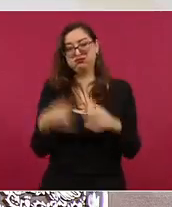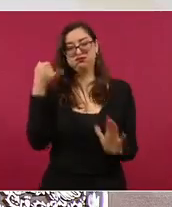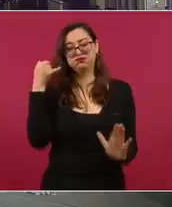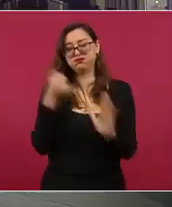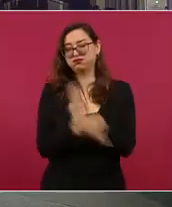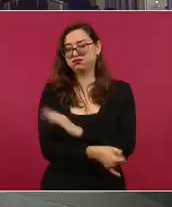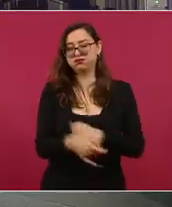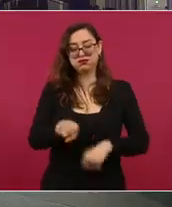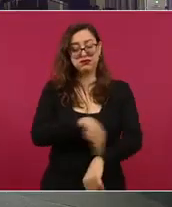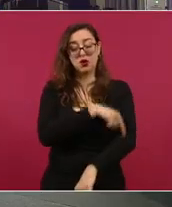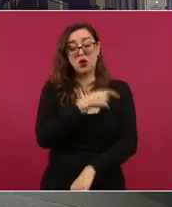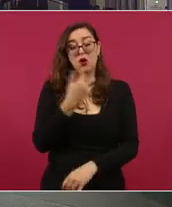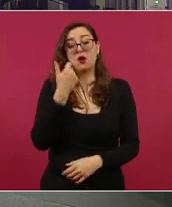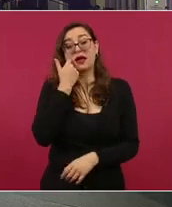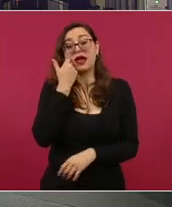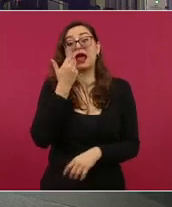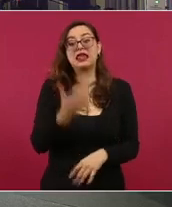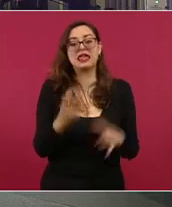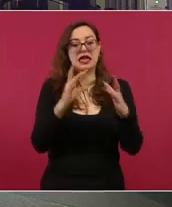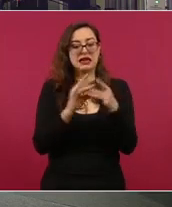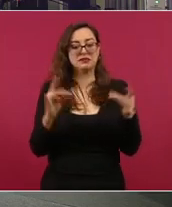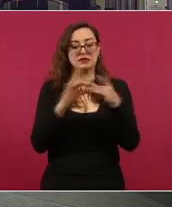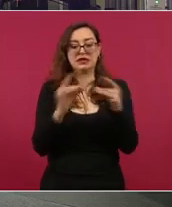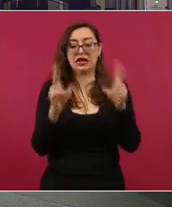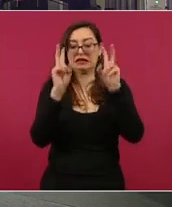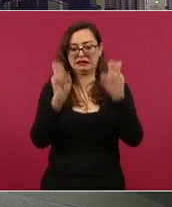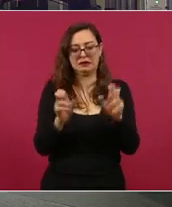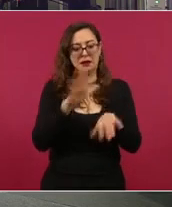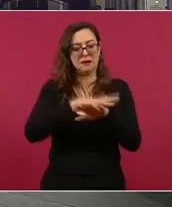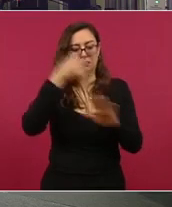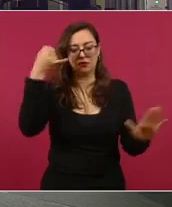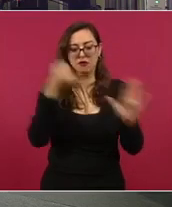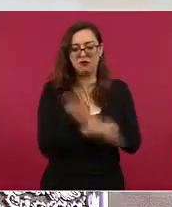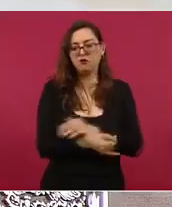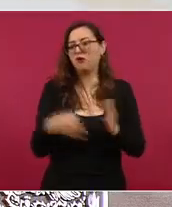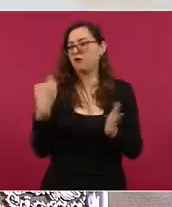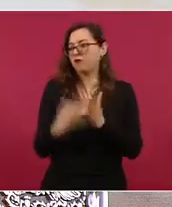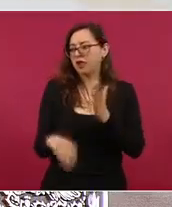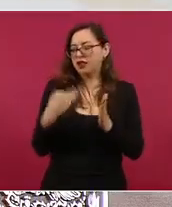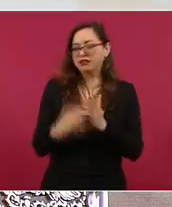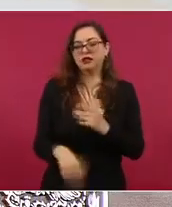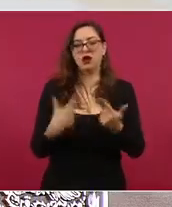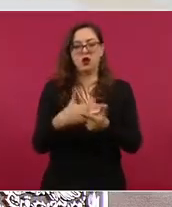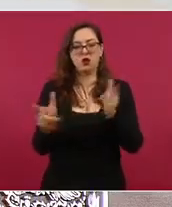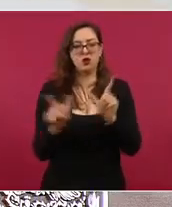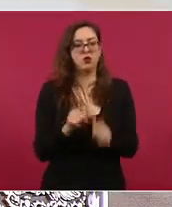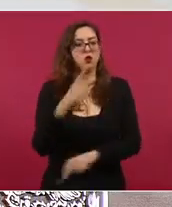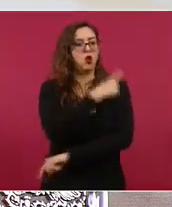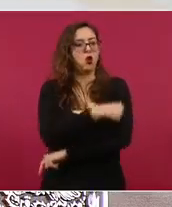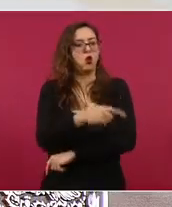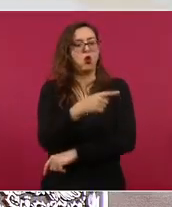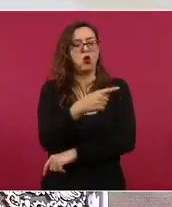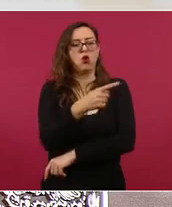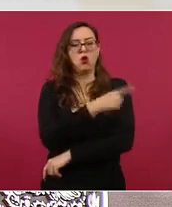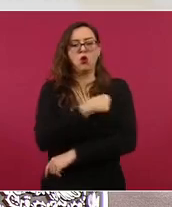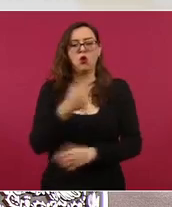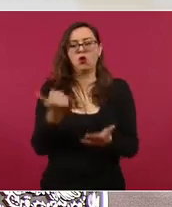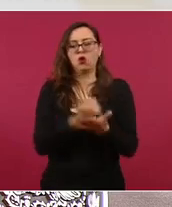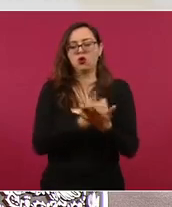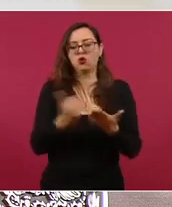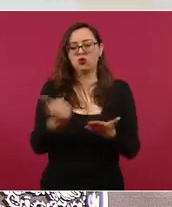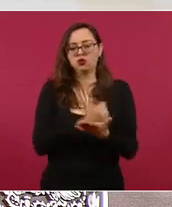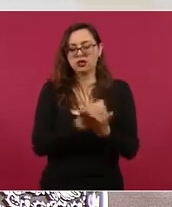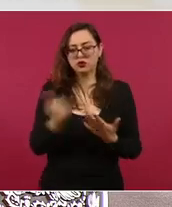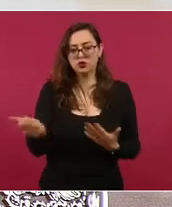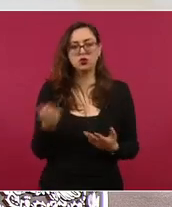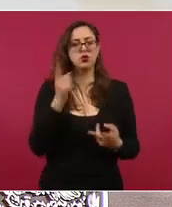temas, pero pues está el tema de Cruz Azul, está el tema de las Chivas, que es interesante el tema de las Chivas, porque